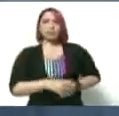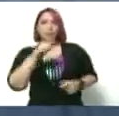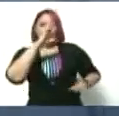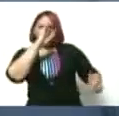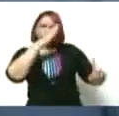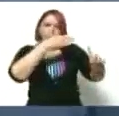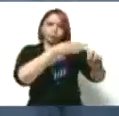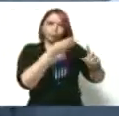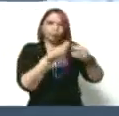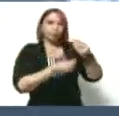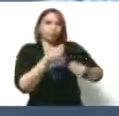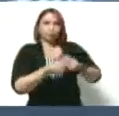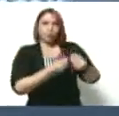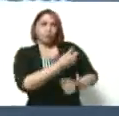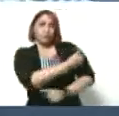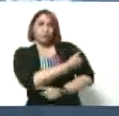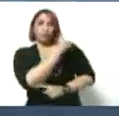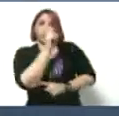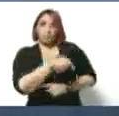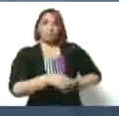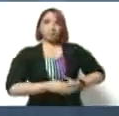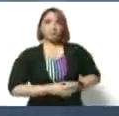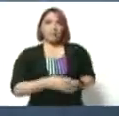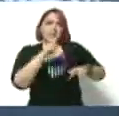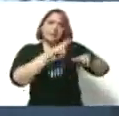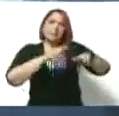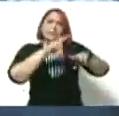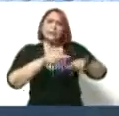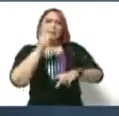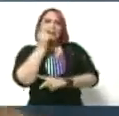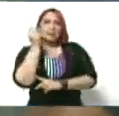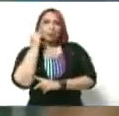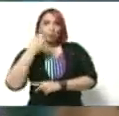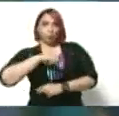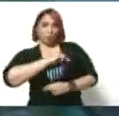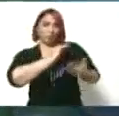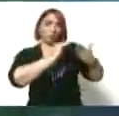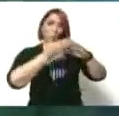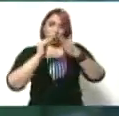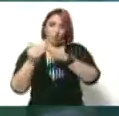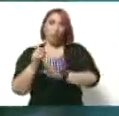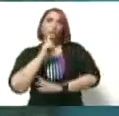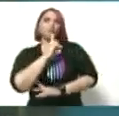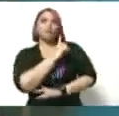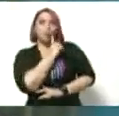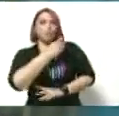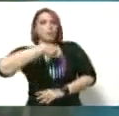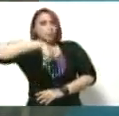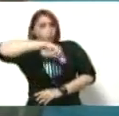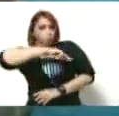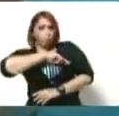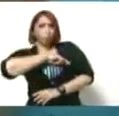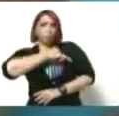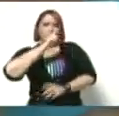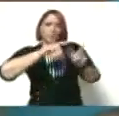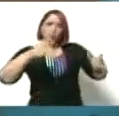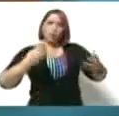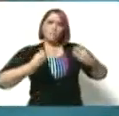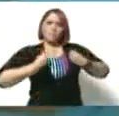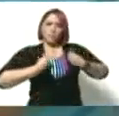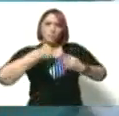las vacunas de rutina para los niños de nuestra comunidad en nombre de nosotros los vecinos de la